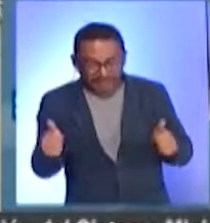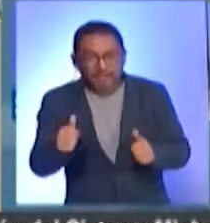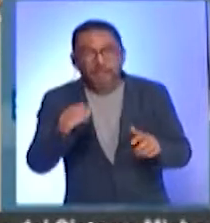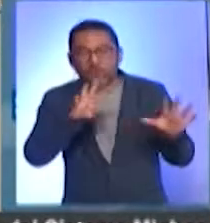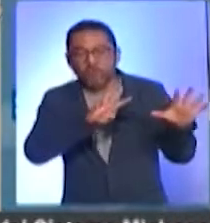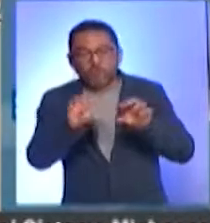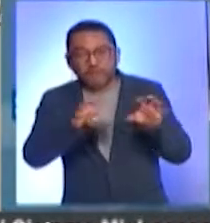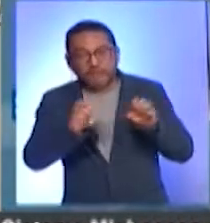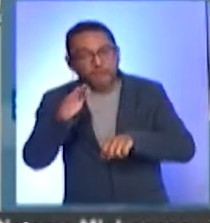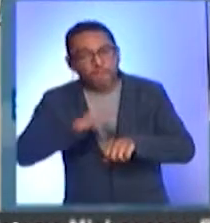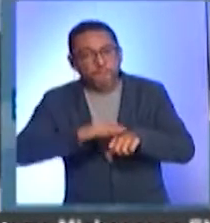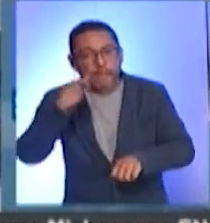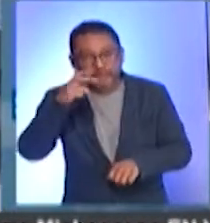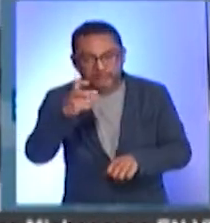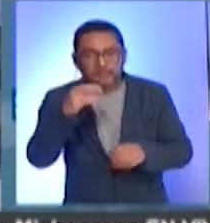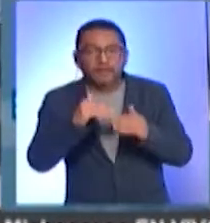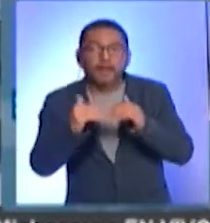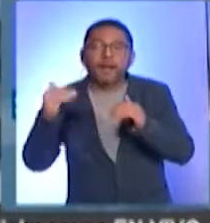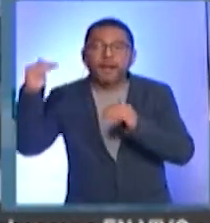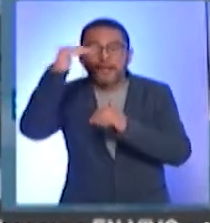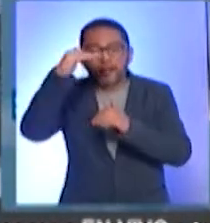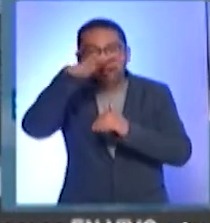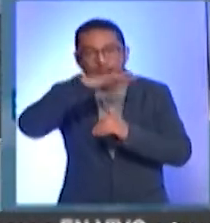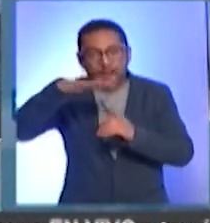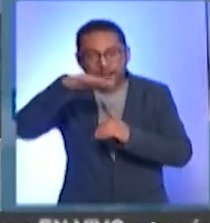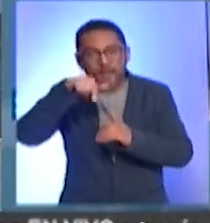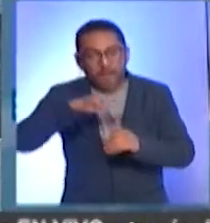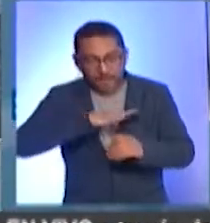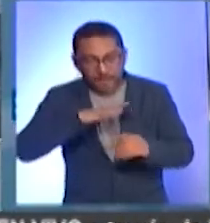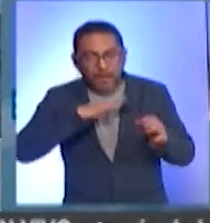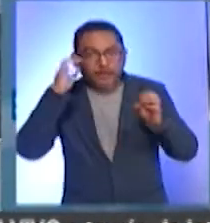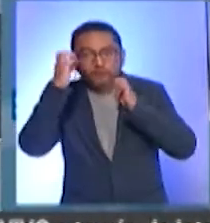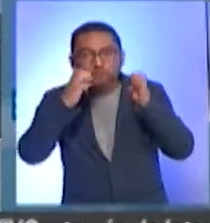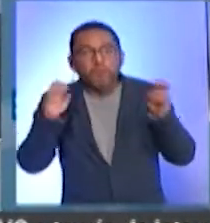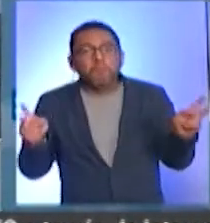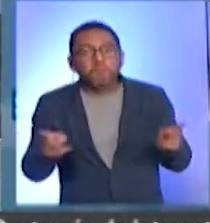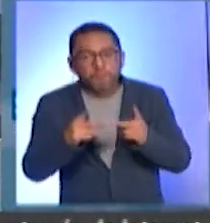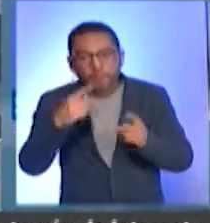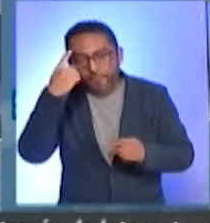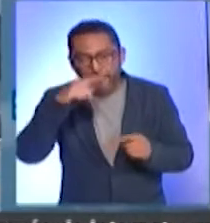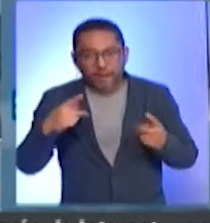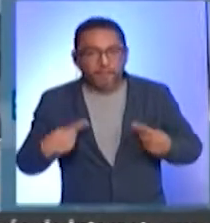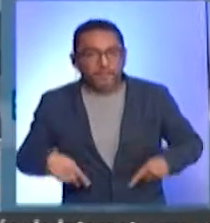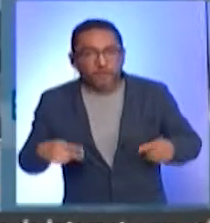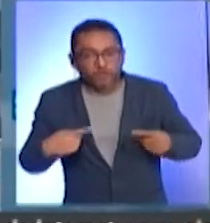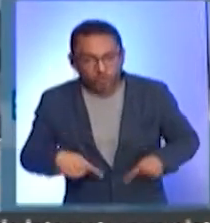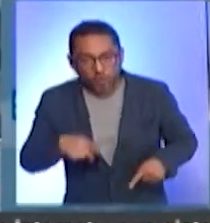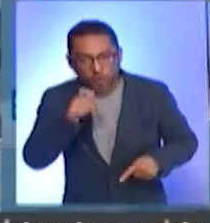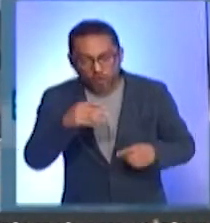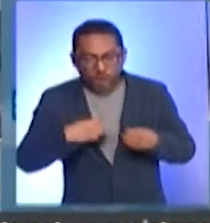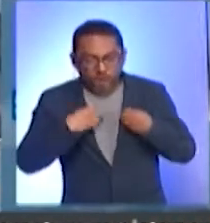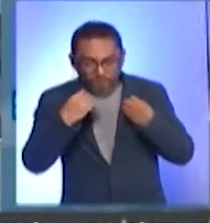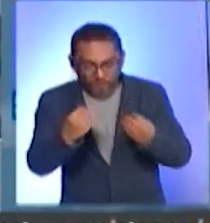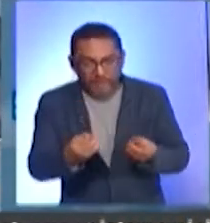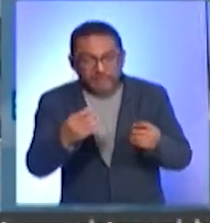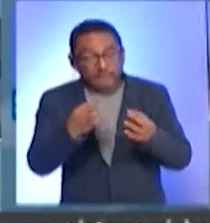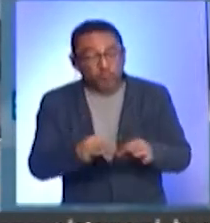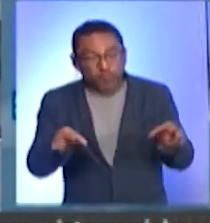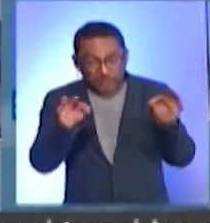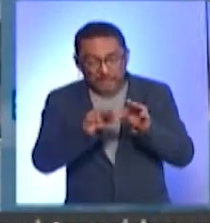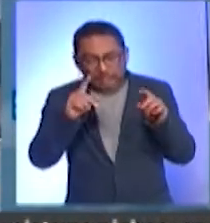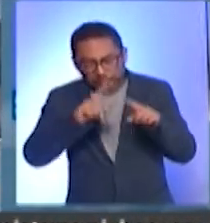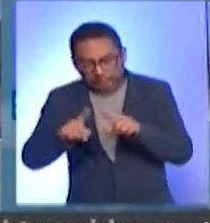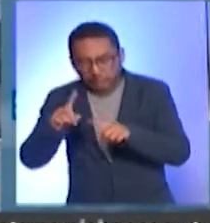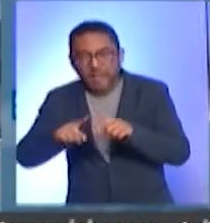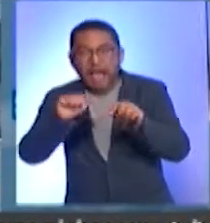segunda planta del recinto público dentro de la producción artesanal con la que